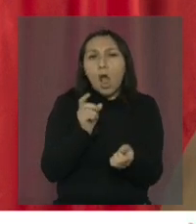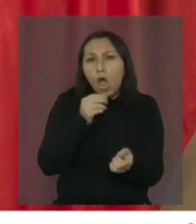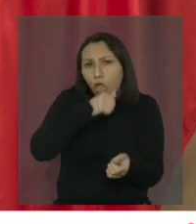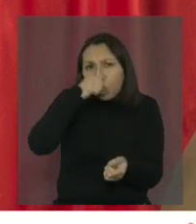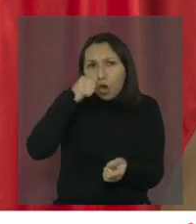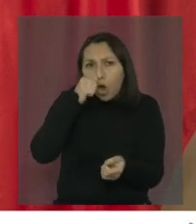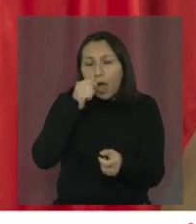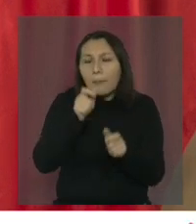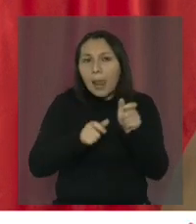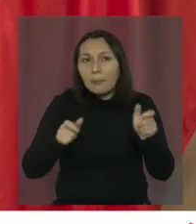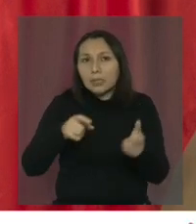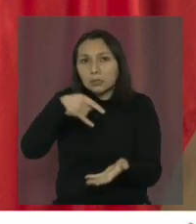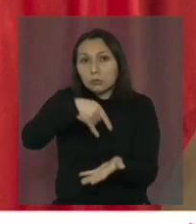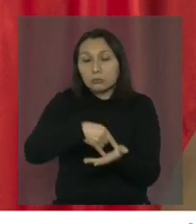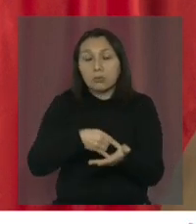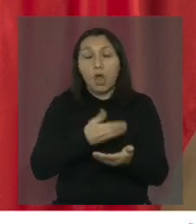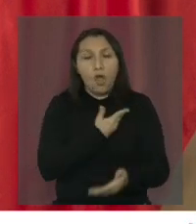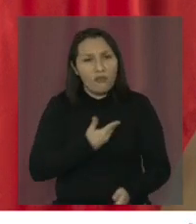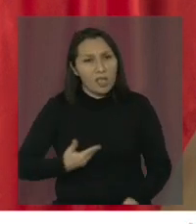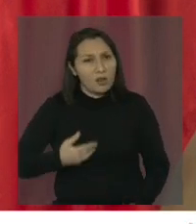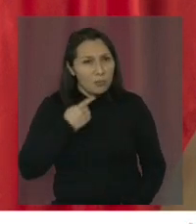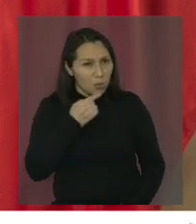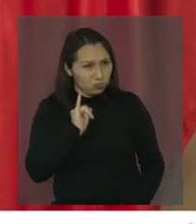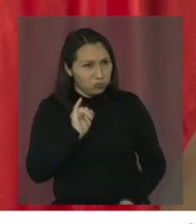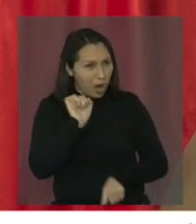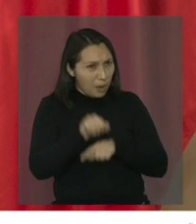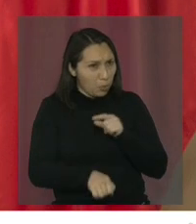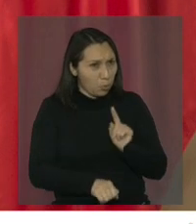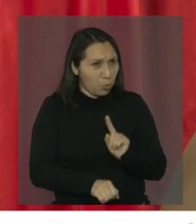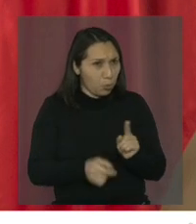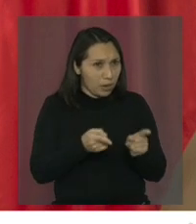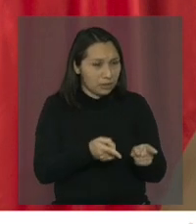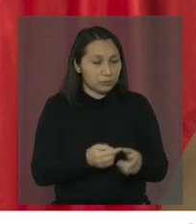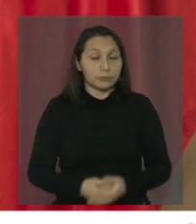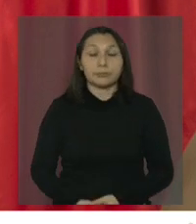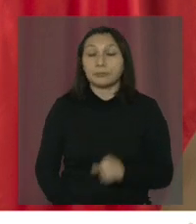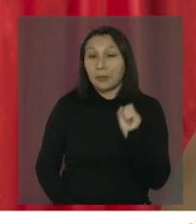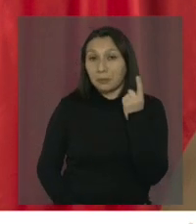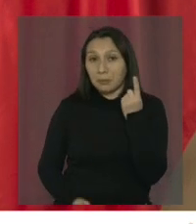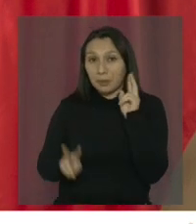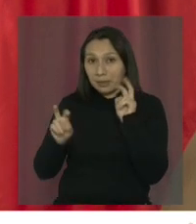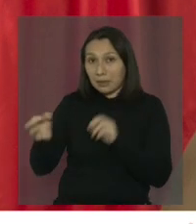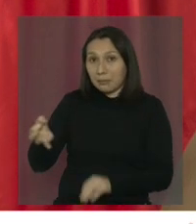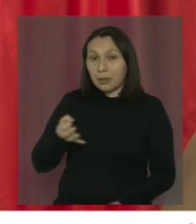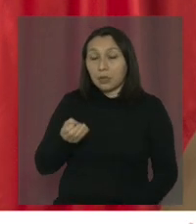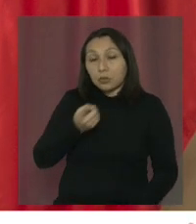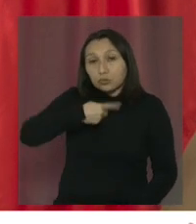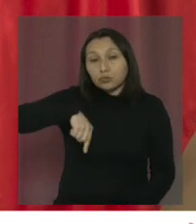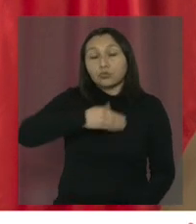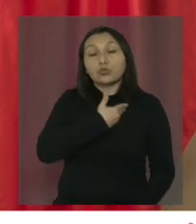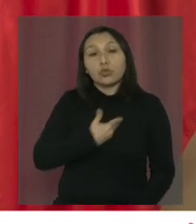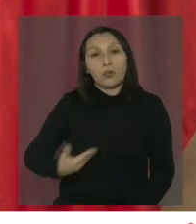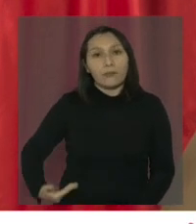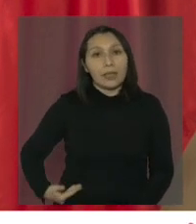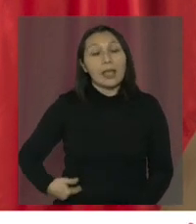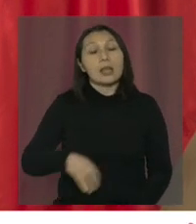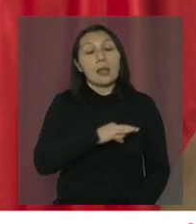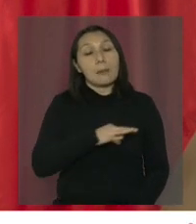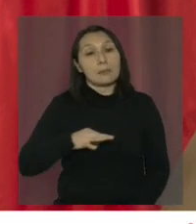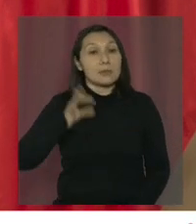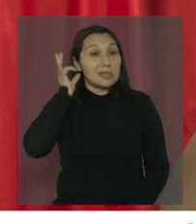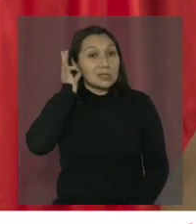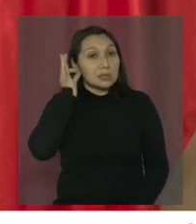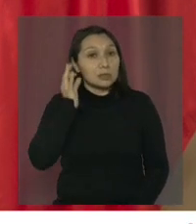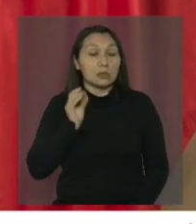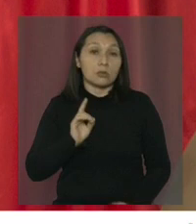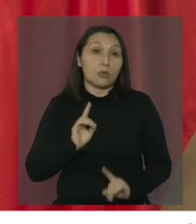respecto y si desde el gobierno apoyan esa media sobre lo primero como gobierno y como ministra tal